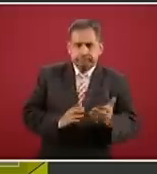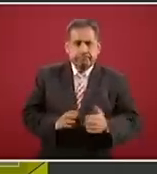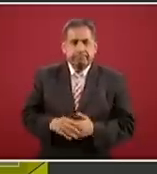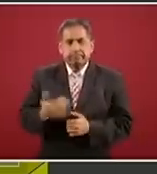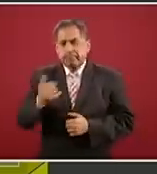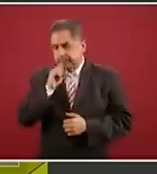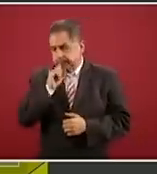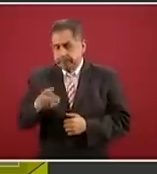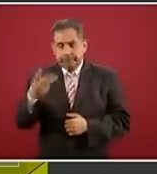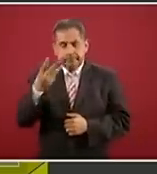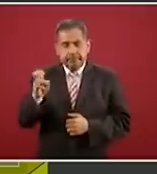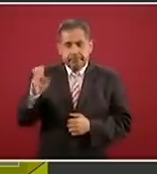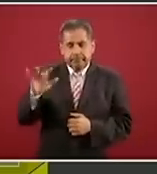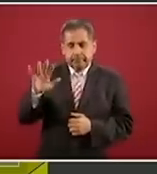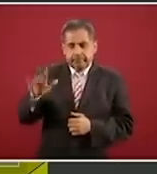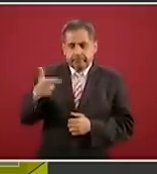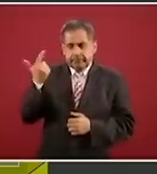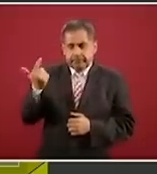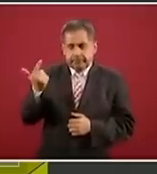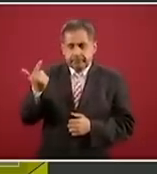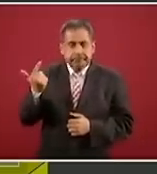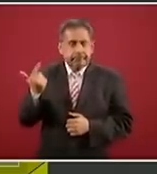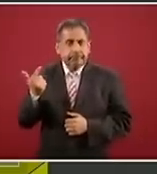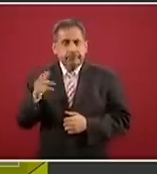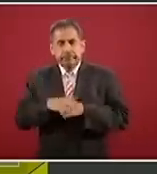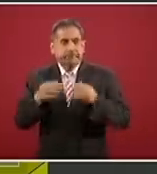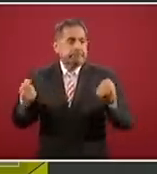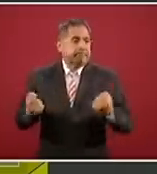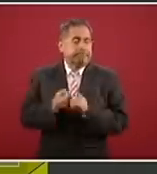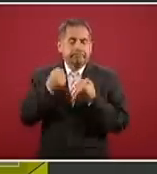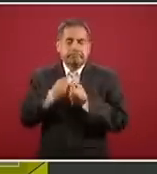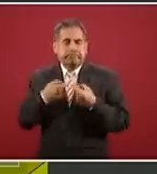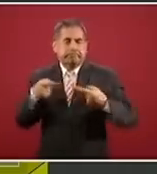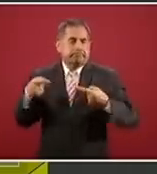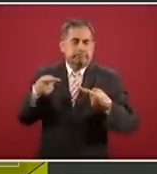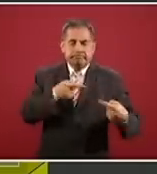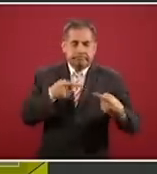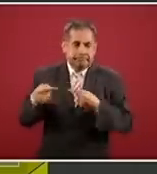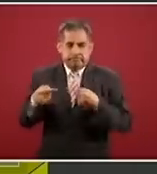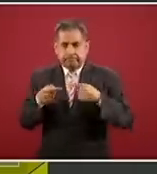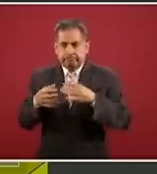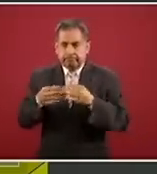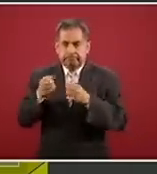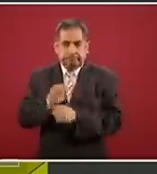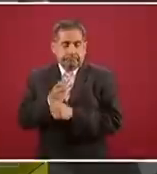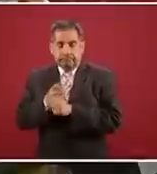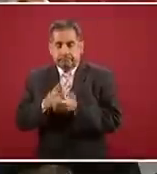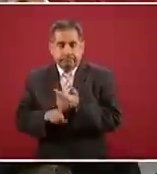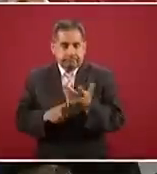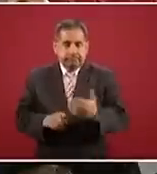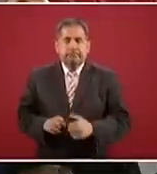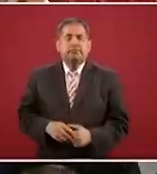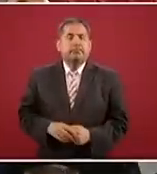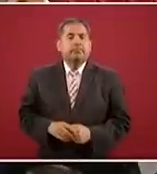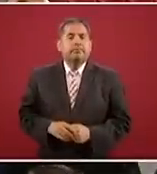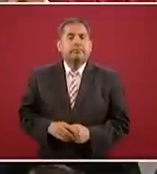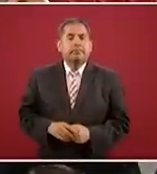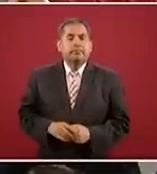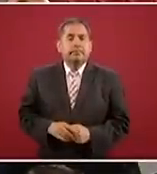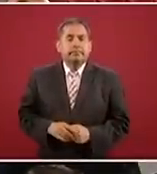y 357 agresiones a todas estas instancias de seguridad. La que sigue, por favor.